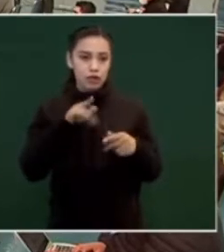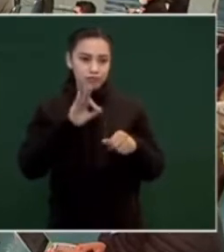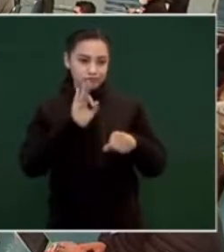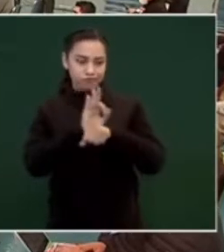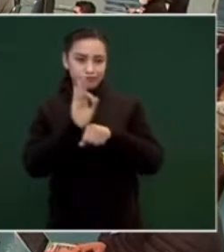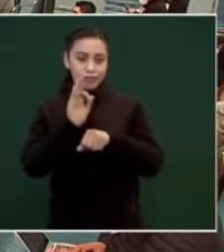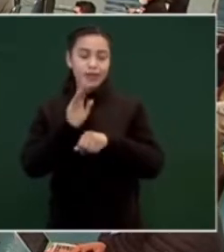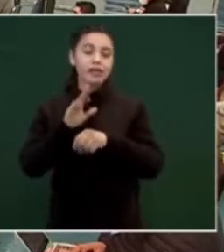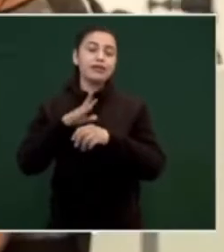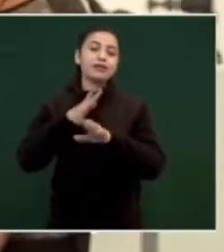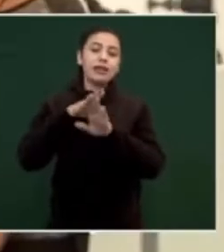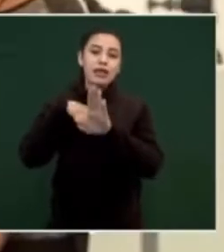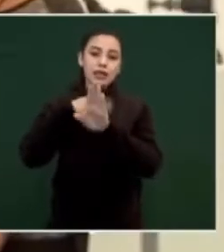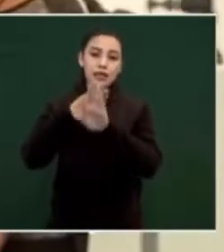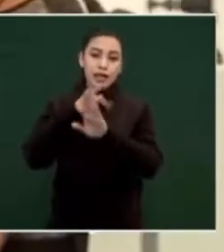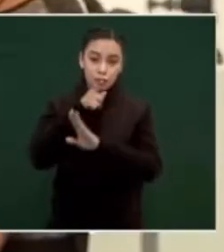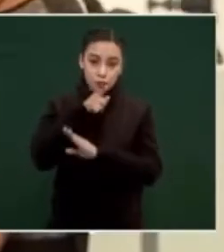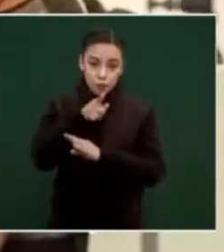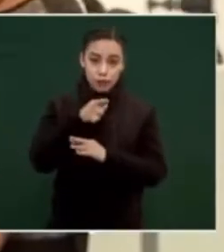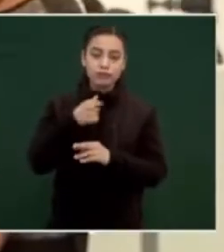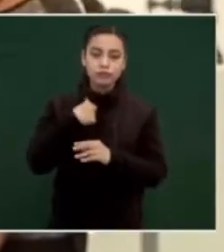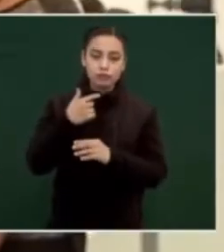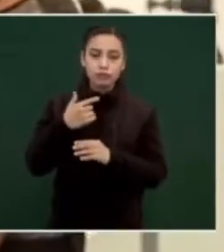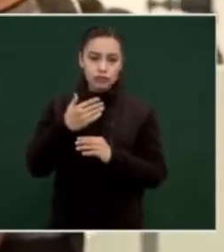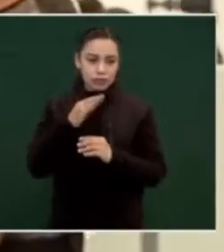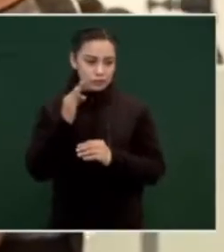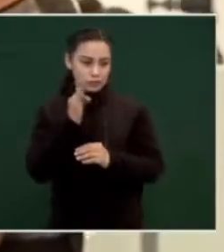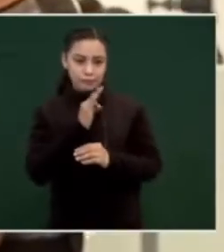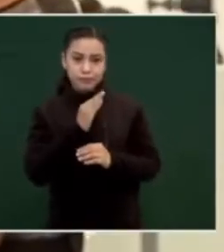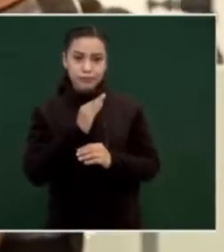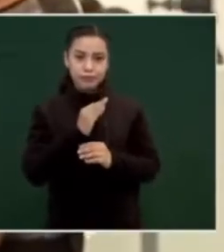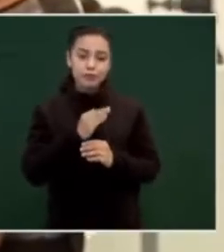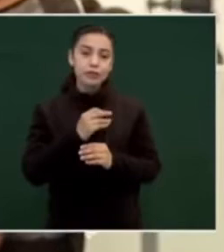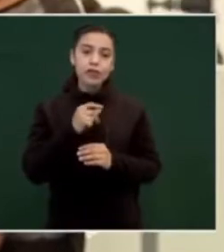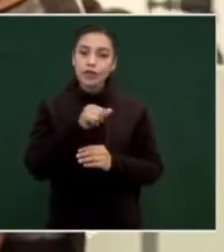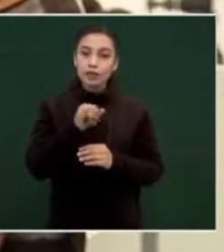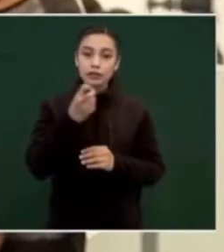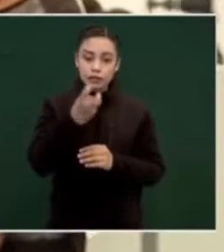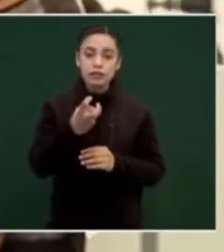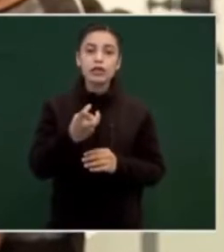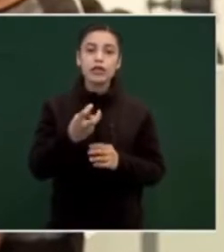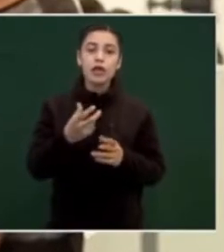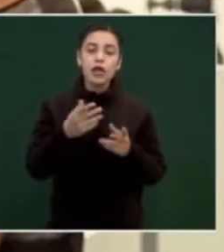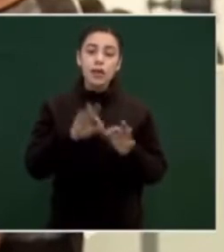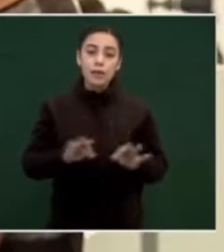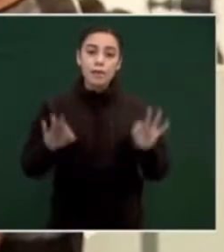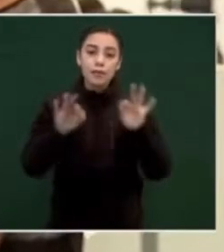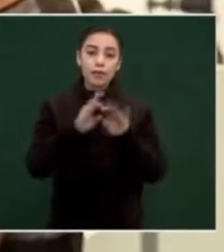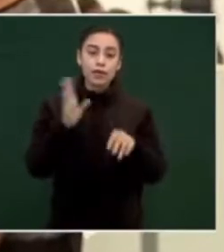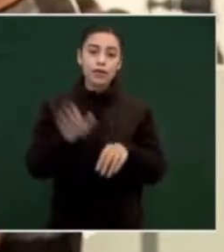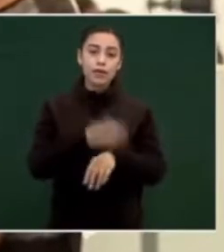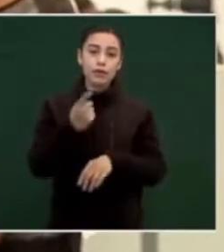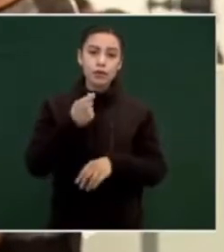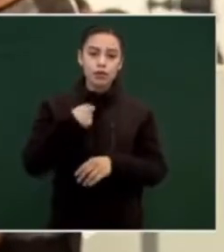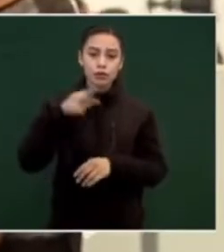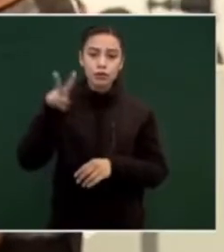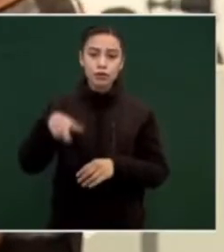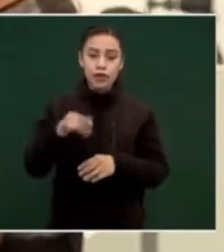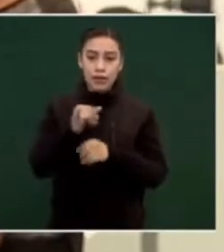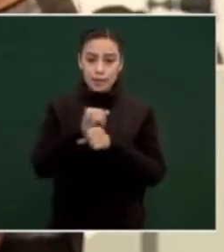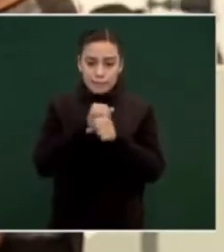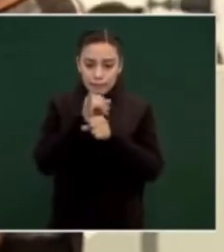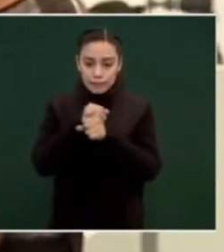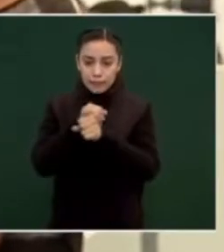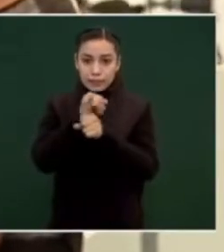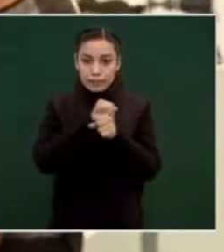lo hice con toda la intención porque son estas investigaciones extrañas que realizan desde signa la vi del iteso y por favor